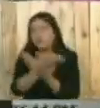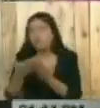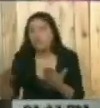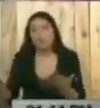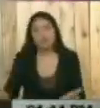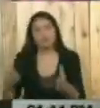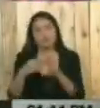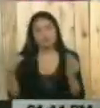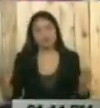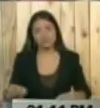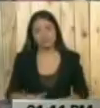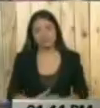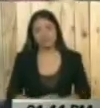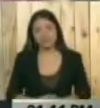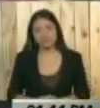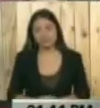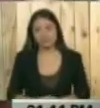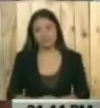seguiremos atendiendo.